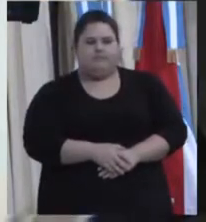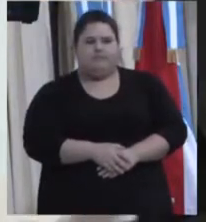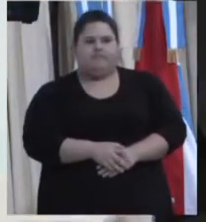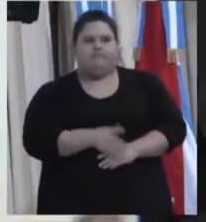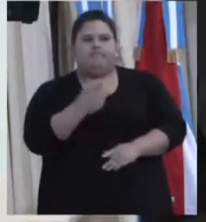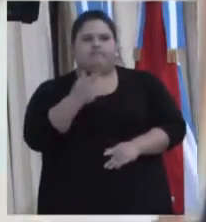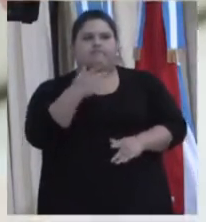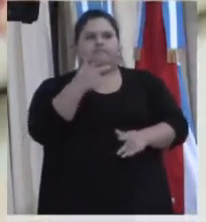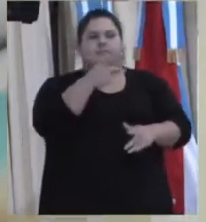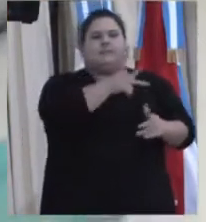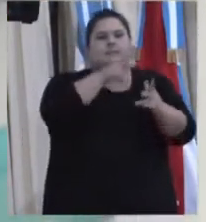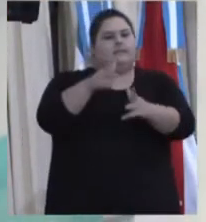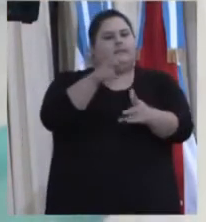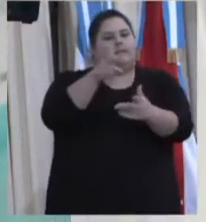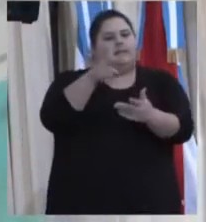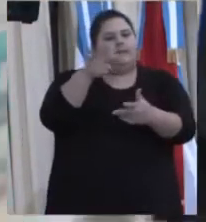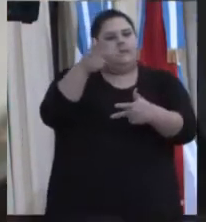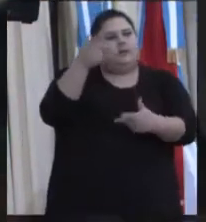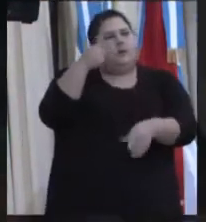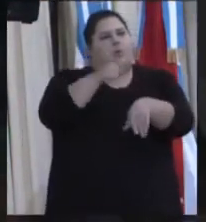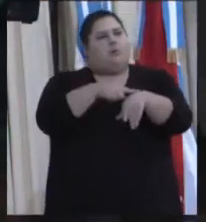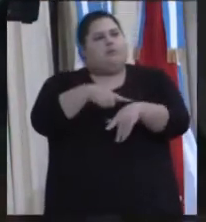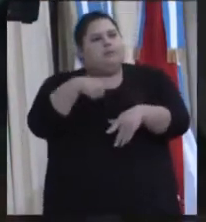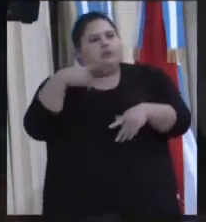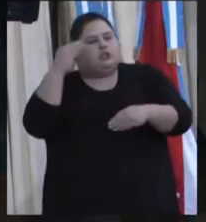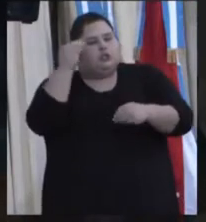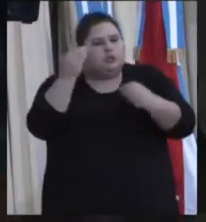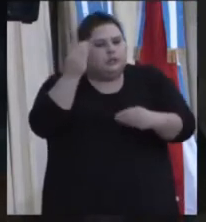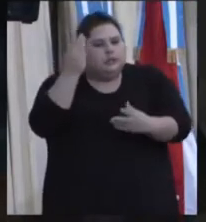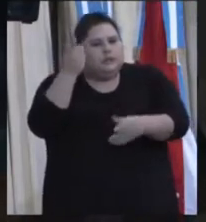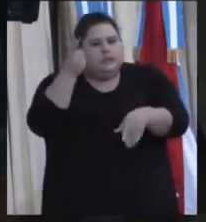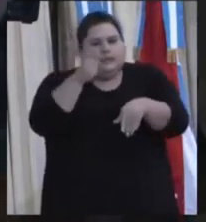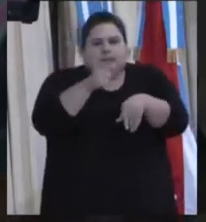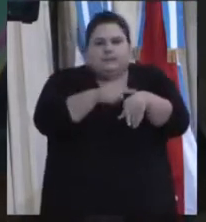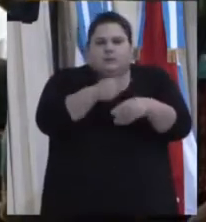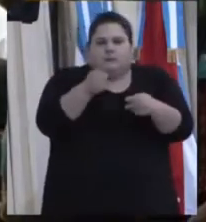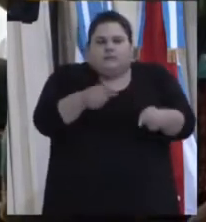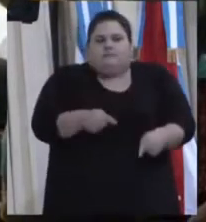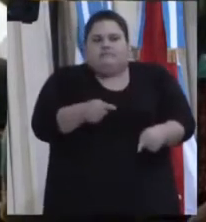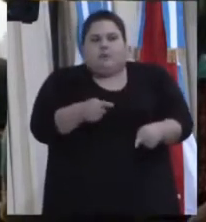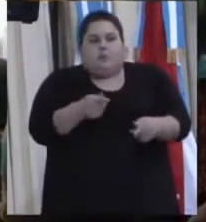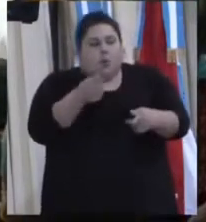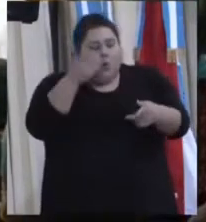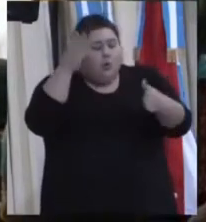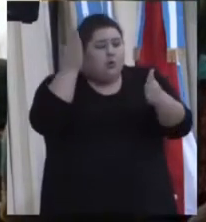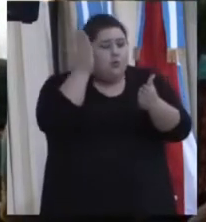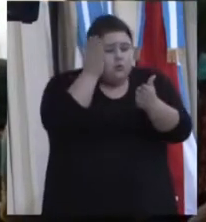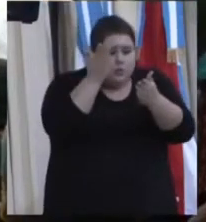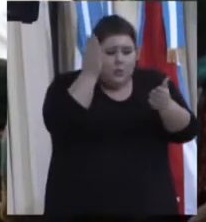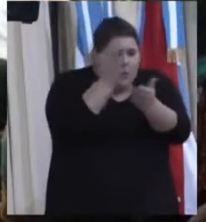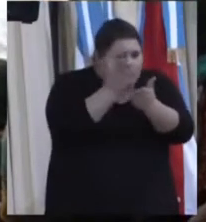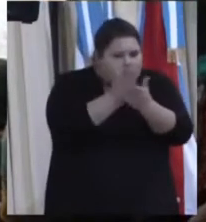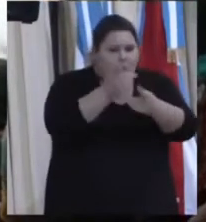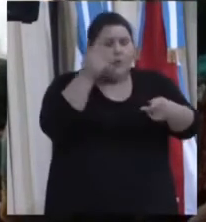Digamos, siguiendo a Agamben, digamos, hay un momento de indecibilidad, donde ese acontecimiento no se sabe si es estrictamente jurídico, si es político, o las